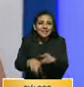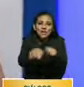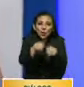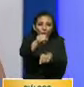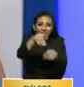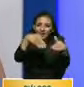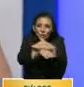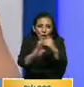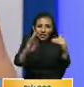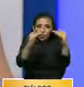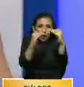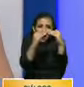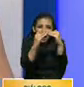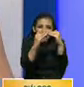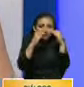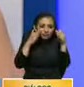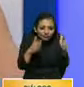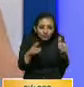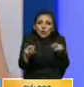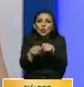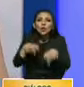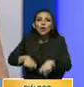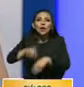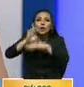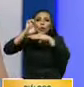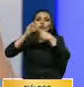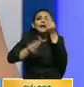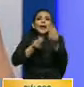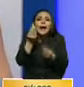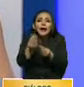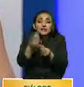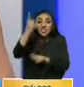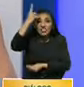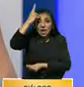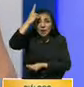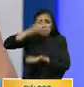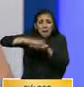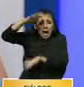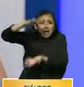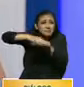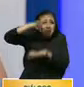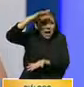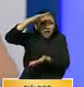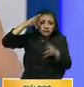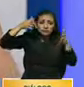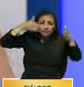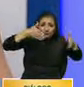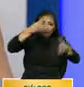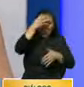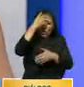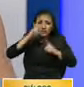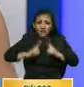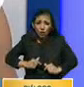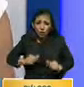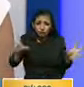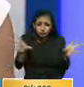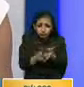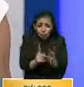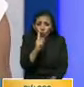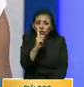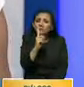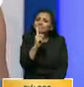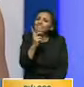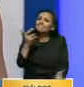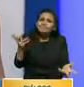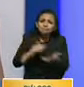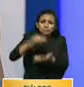primero renegociar la deuda que en este momento se destina más a que a educación y a salud juntos. Por otro